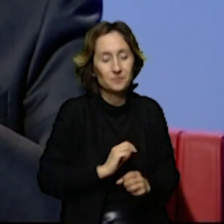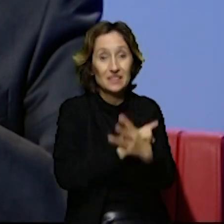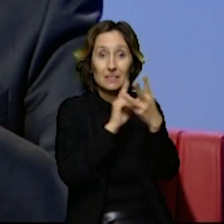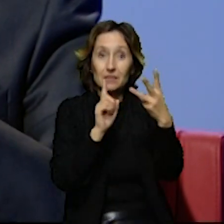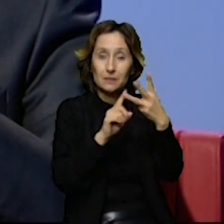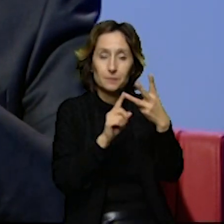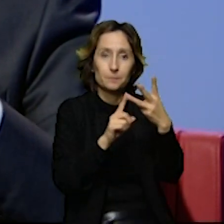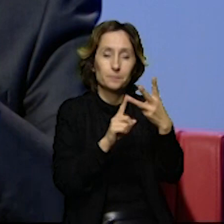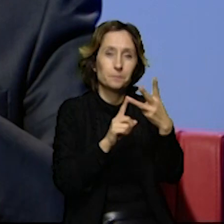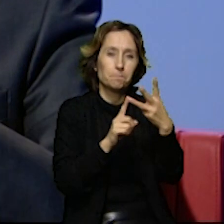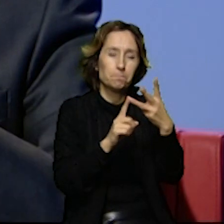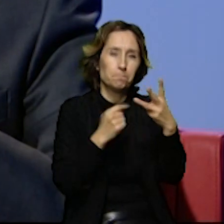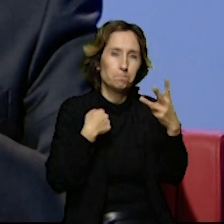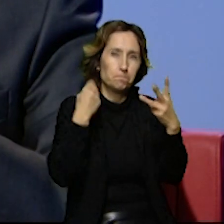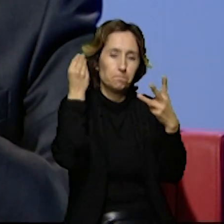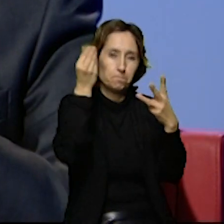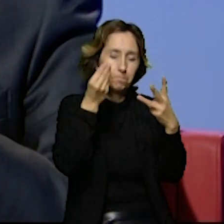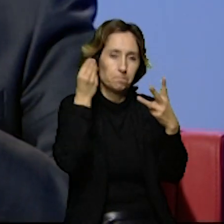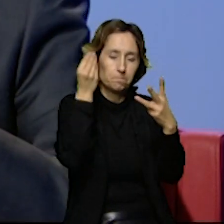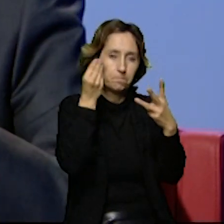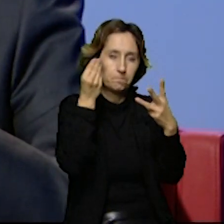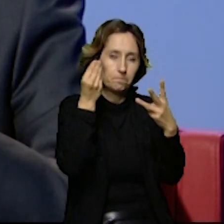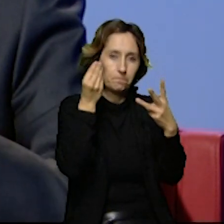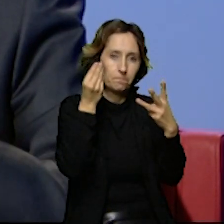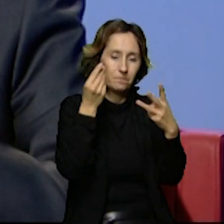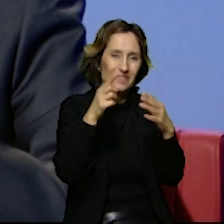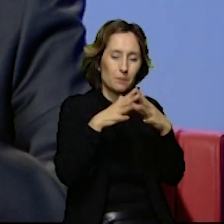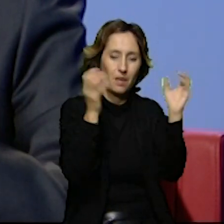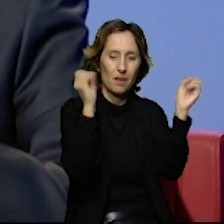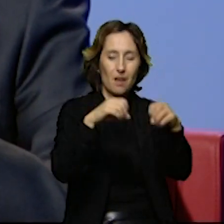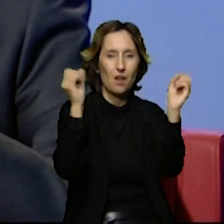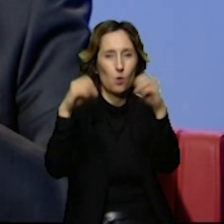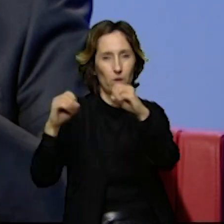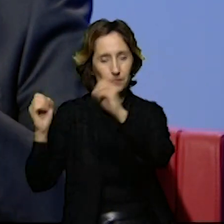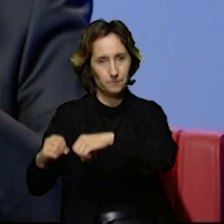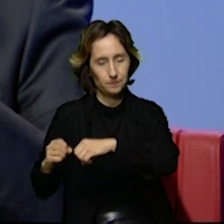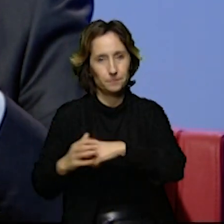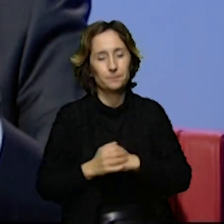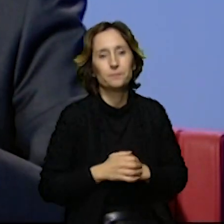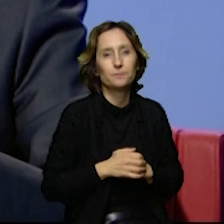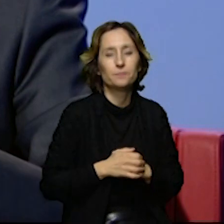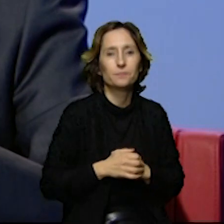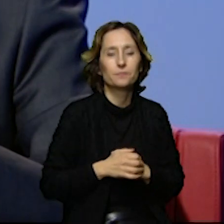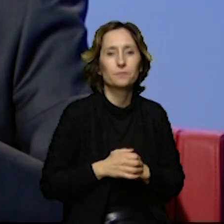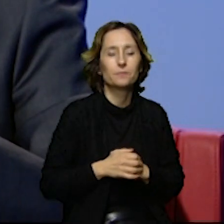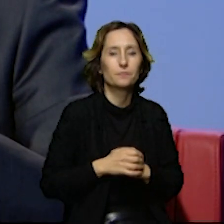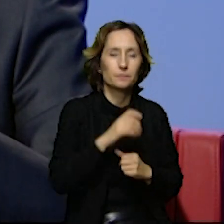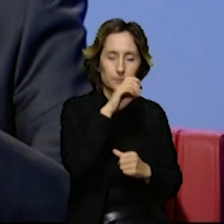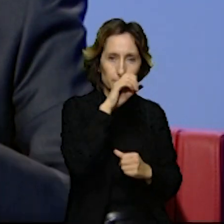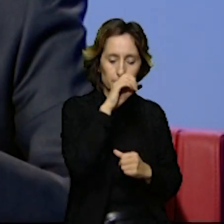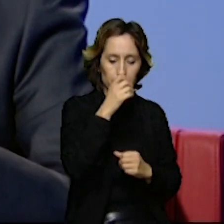lugar, yo diría que hay que establecer consensos. Hay que sentarse en la